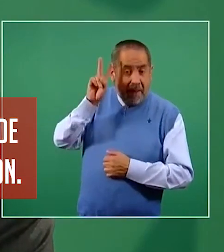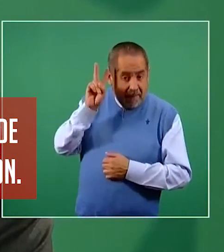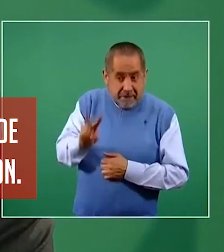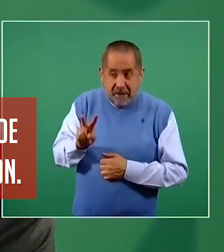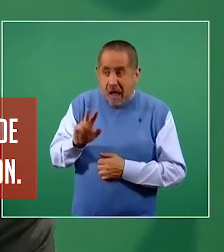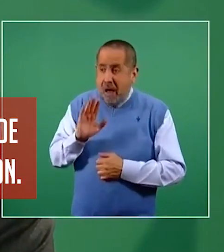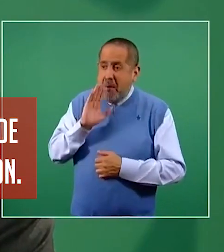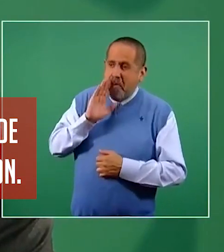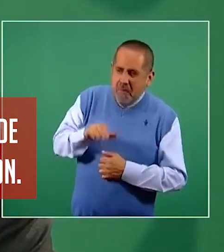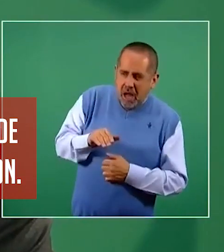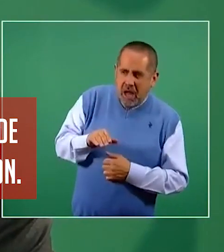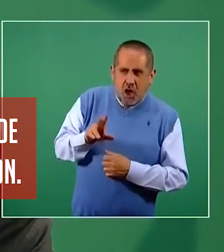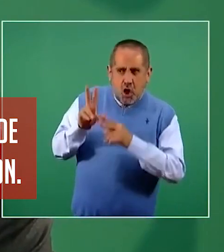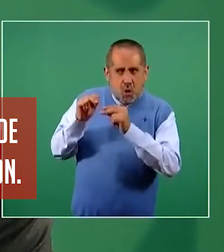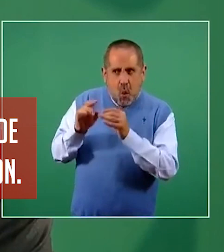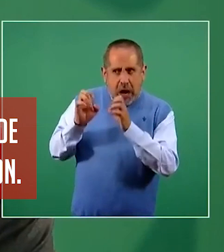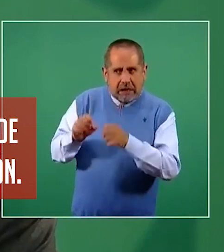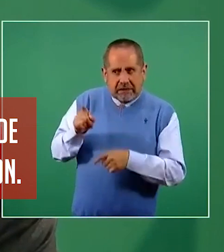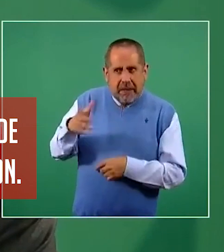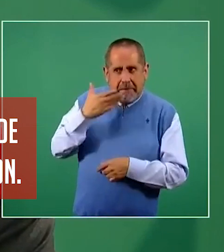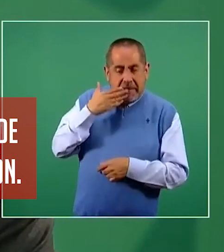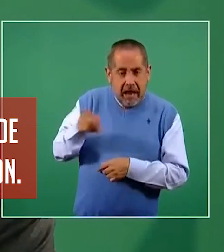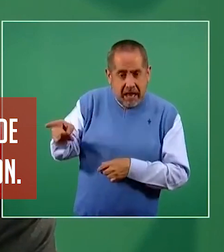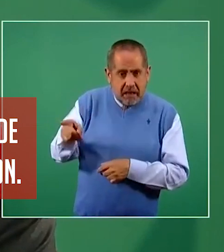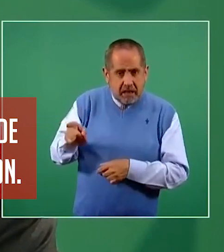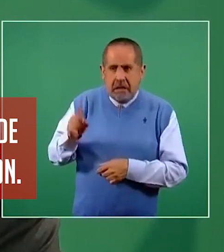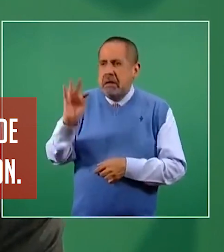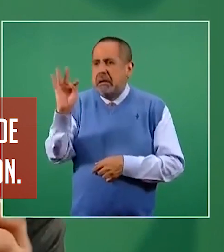su preocupación por nuevos brotes de infodemia a